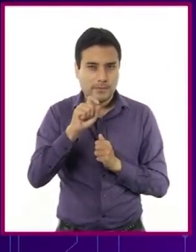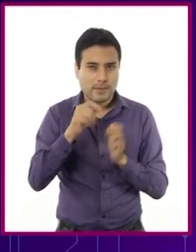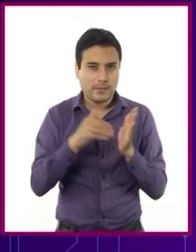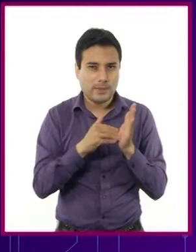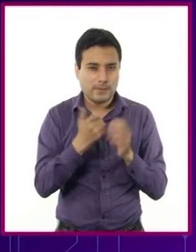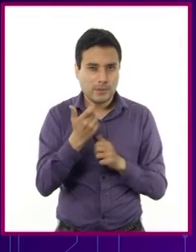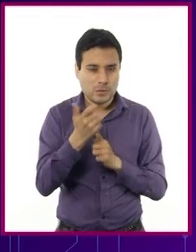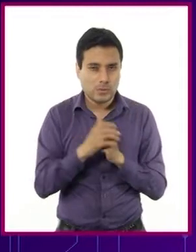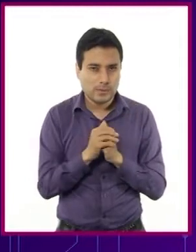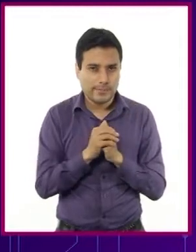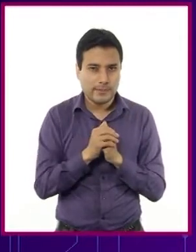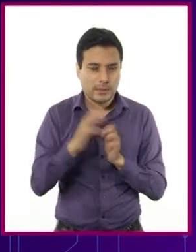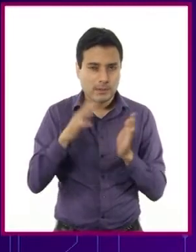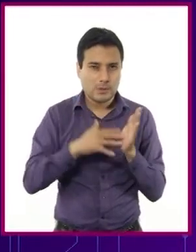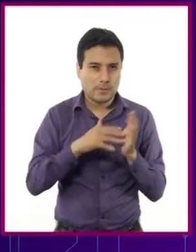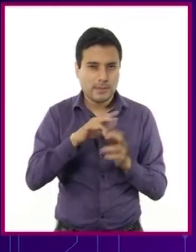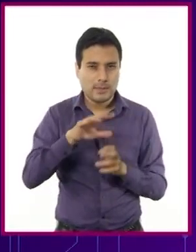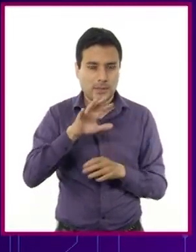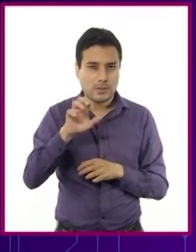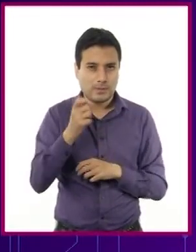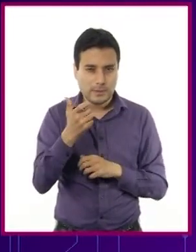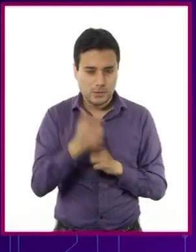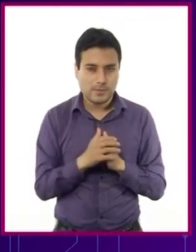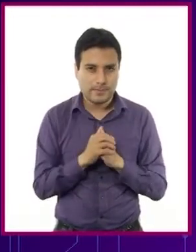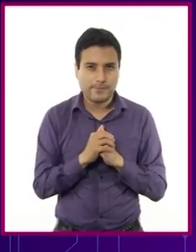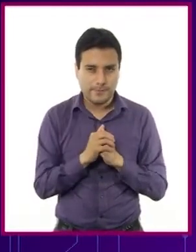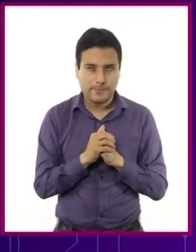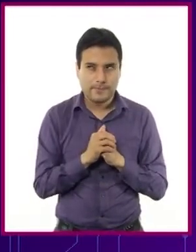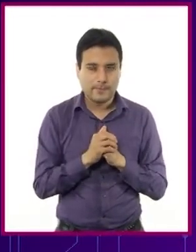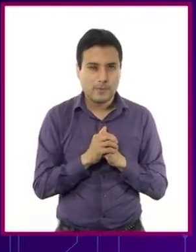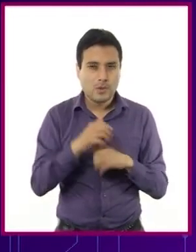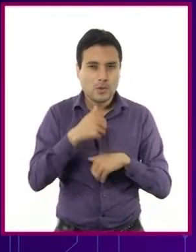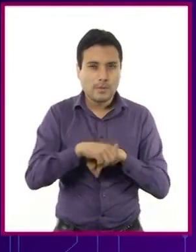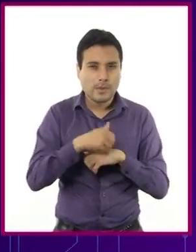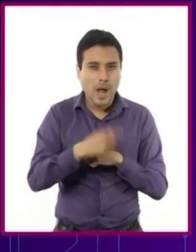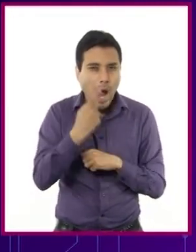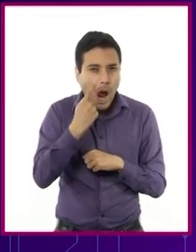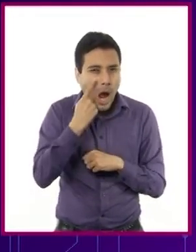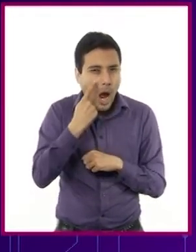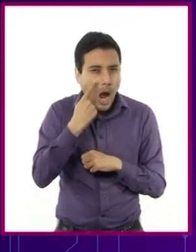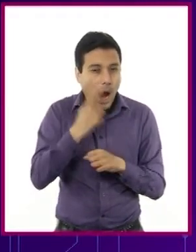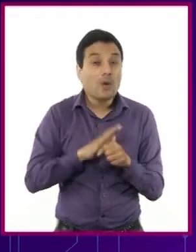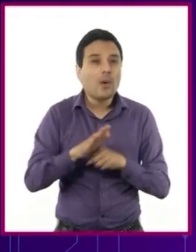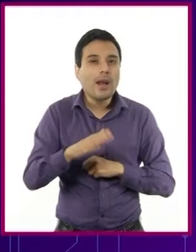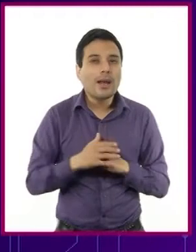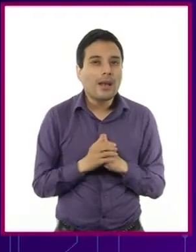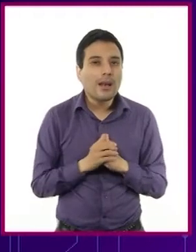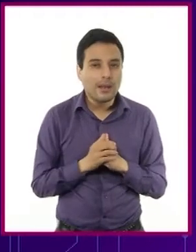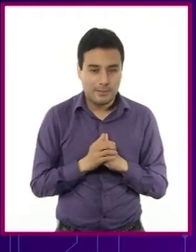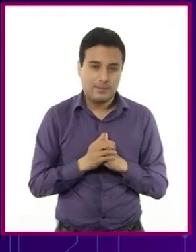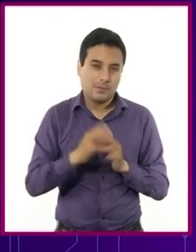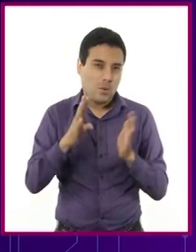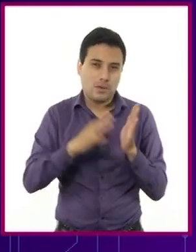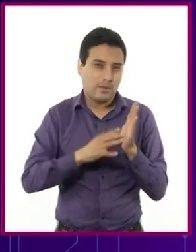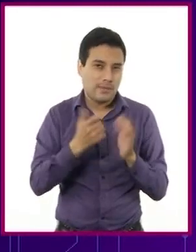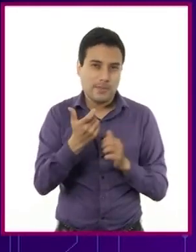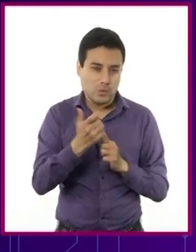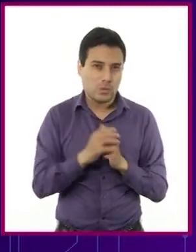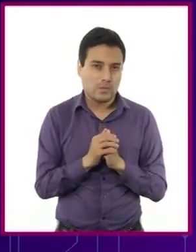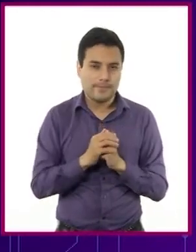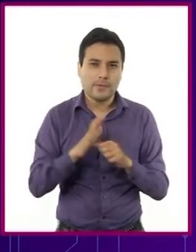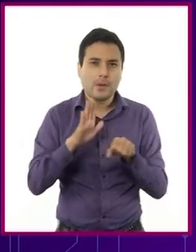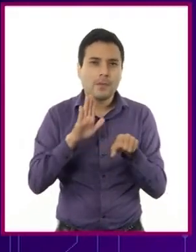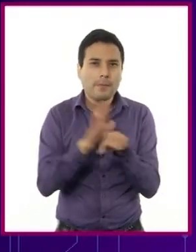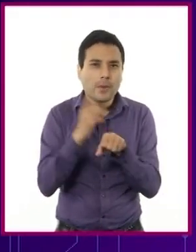20,000 pesos y 5,500 pesos. Puede notar que 4,000 pesos es el dato que más se repite, ya